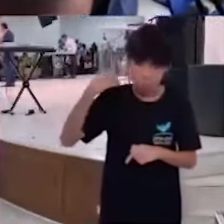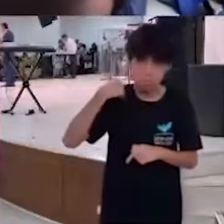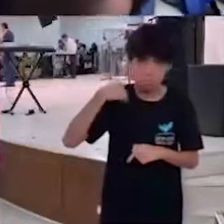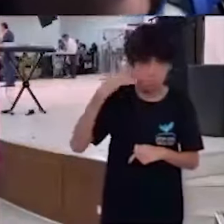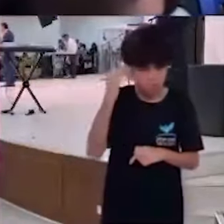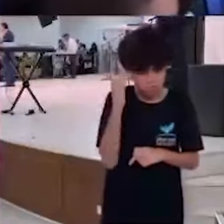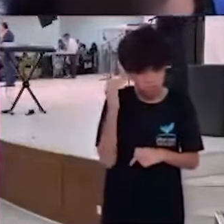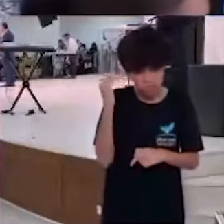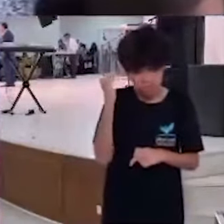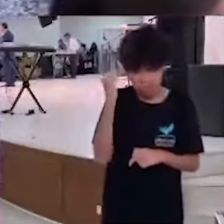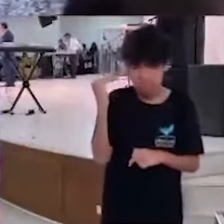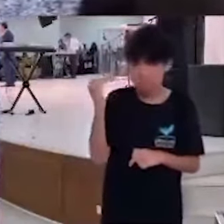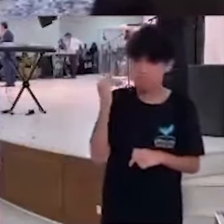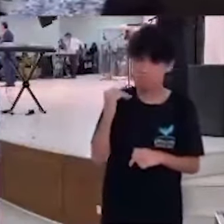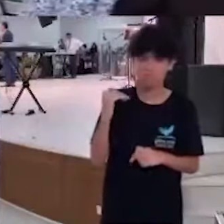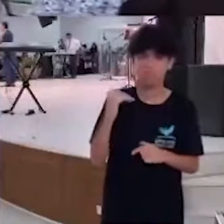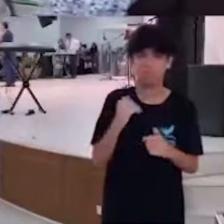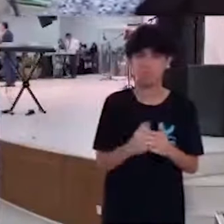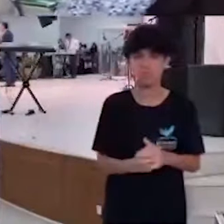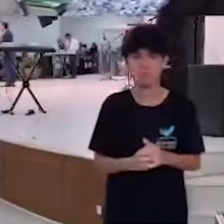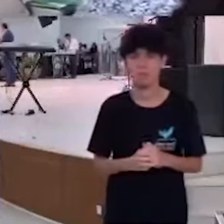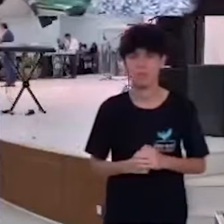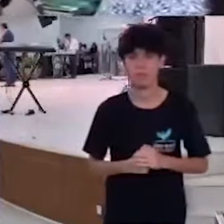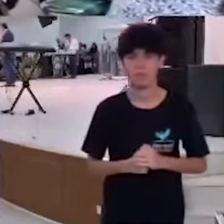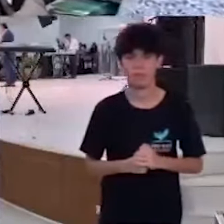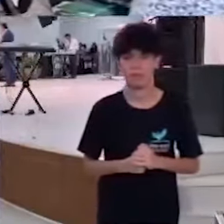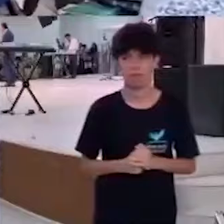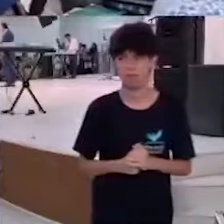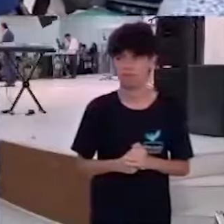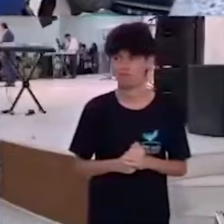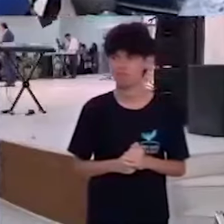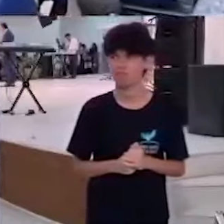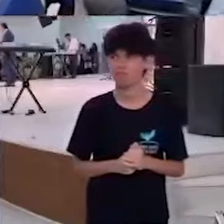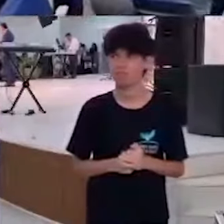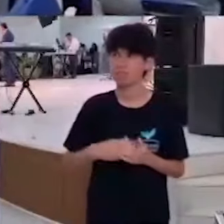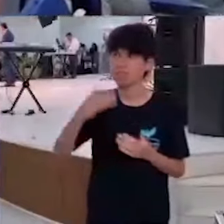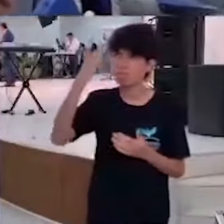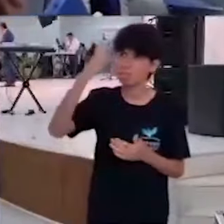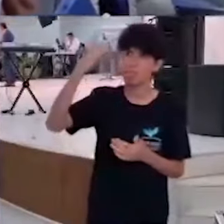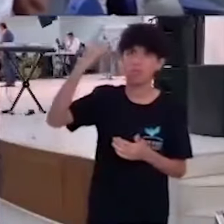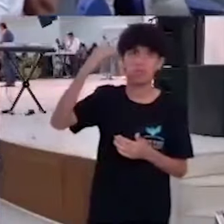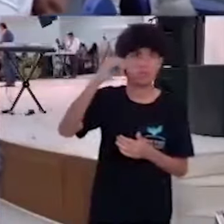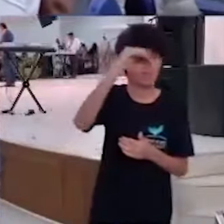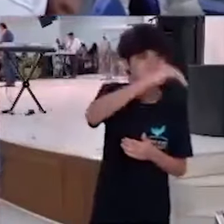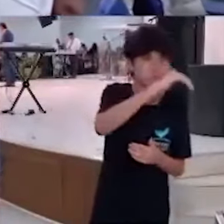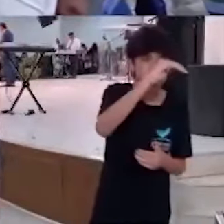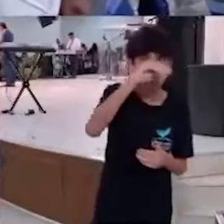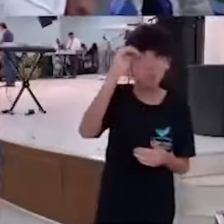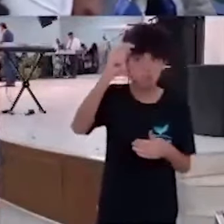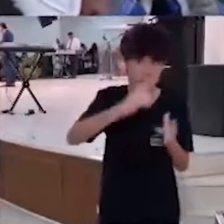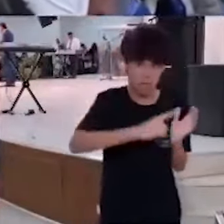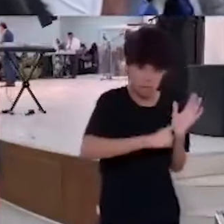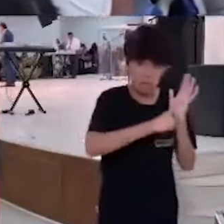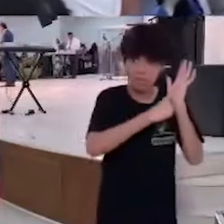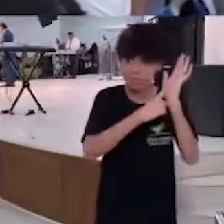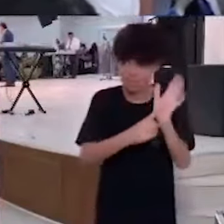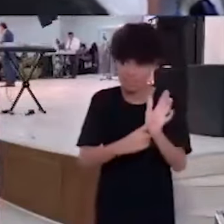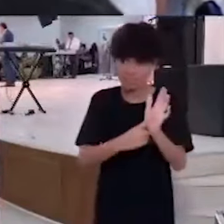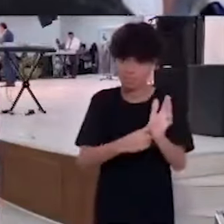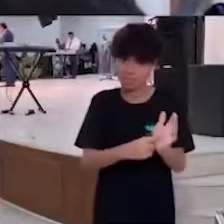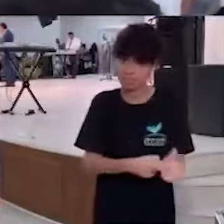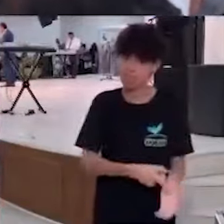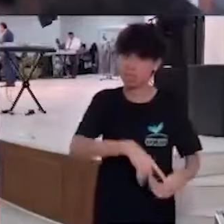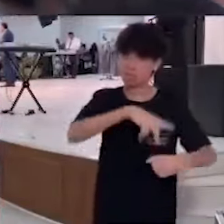nuestro conocimiento, y que tú lo has traído a nuestras vidas para enseñarnos la gravedad